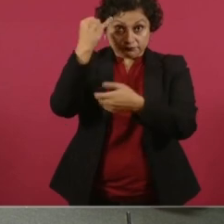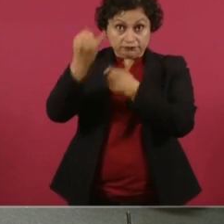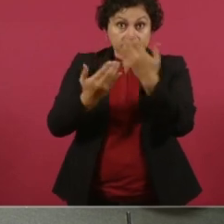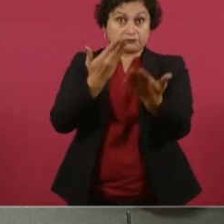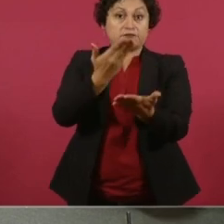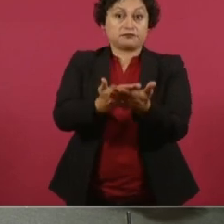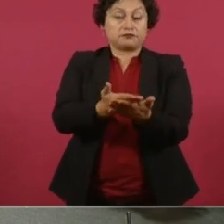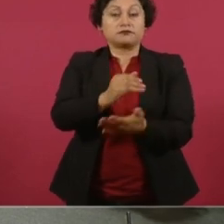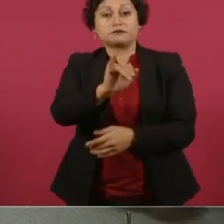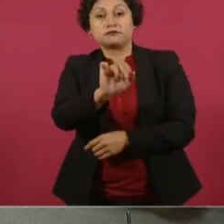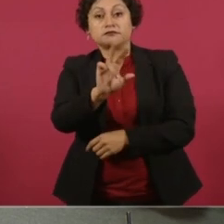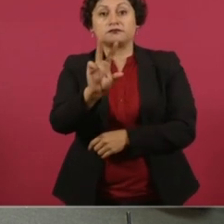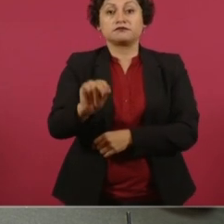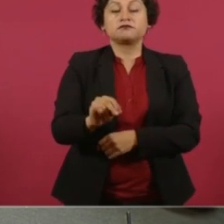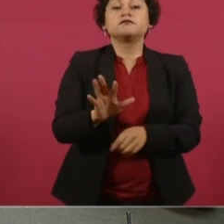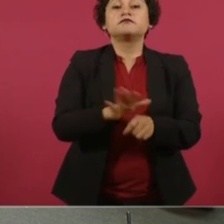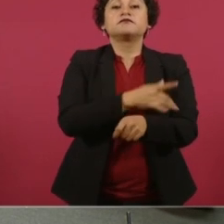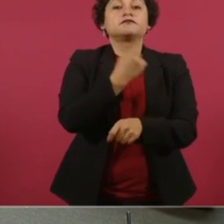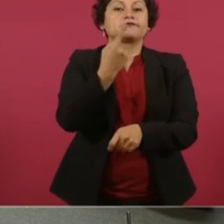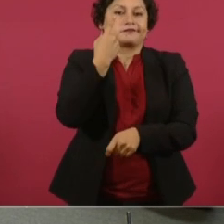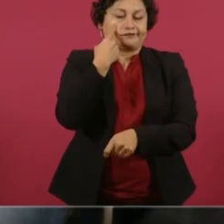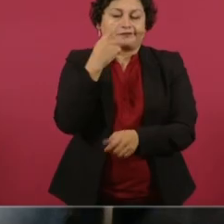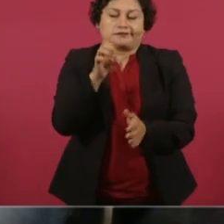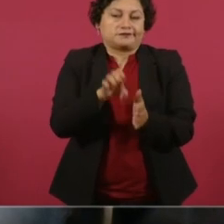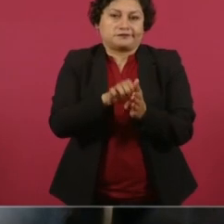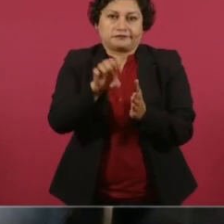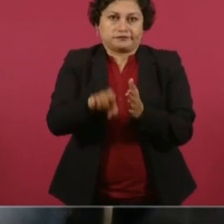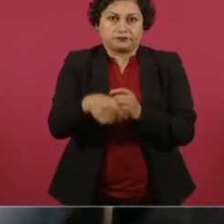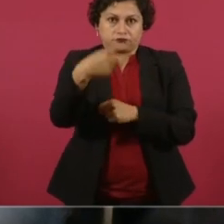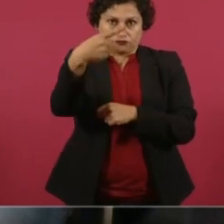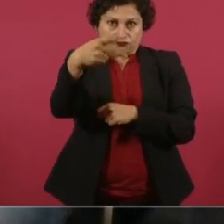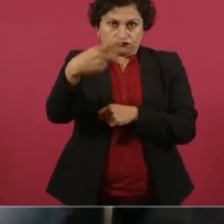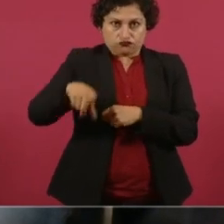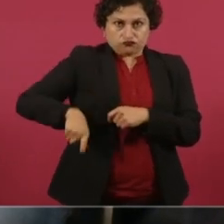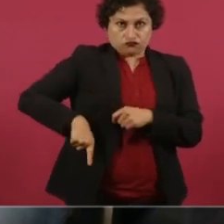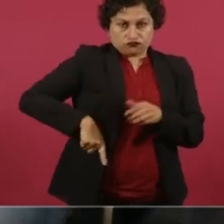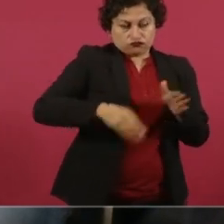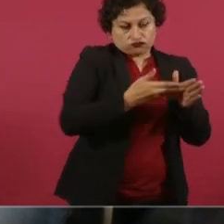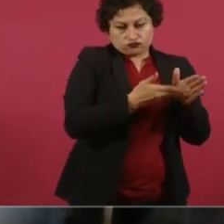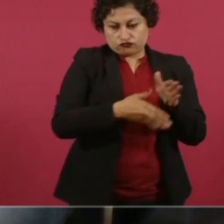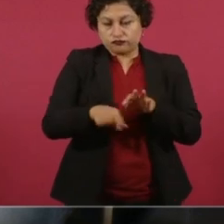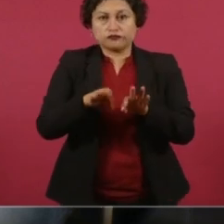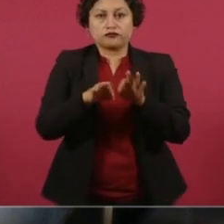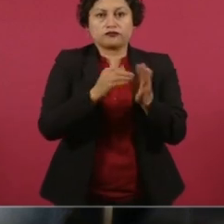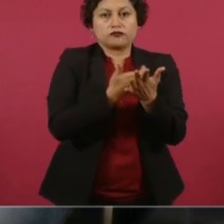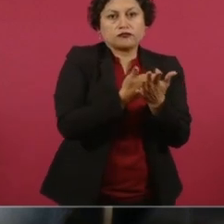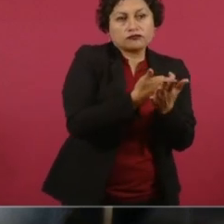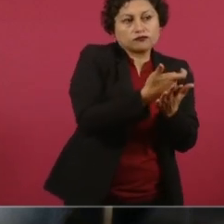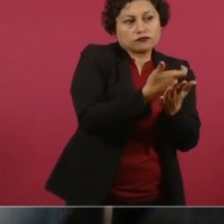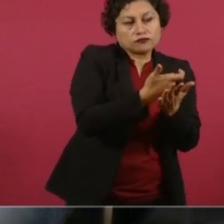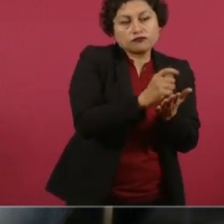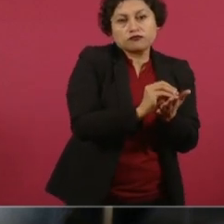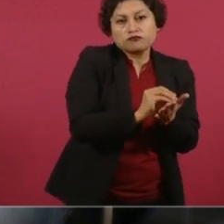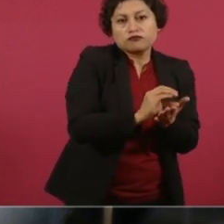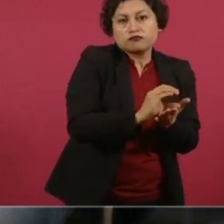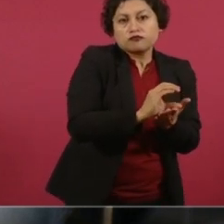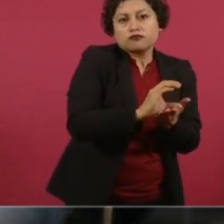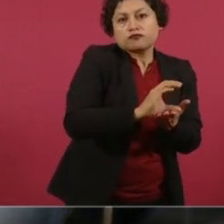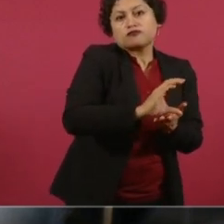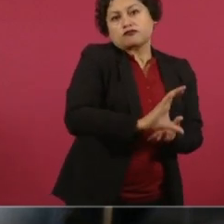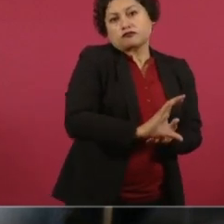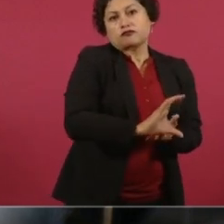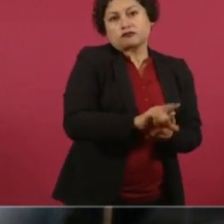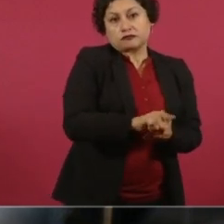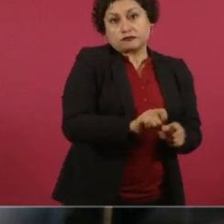el salario mínimo de los trabajadores, como lo ha hecho a lo largo de su gobierno, pues se incrementa el salario de las personas que trabajan en la